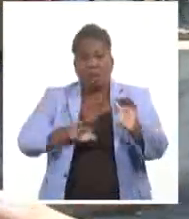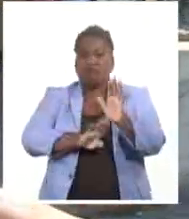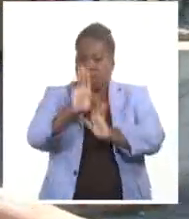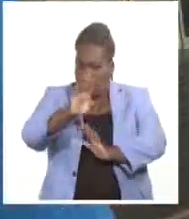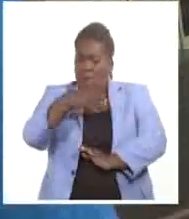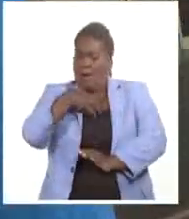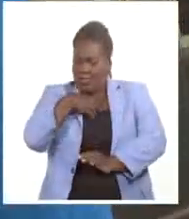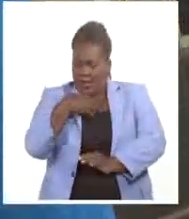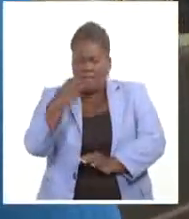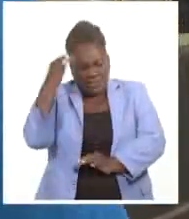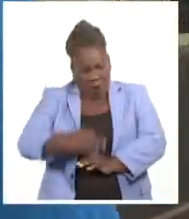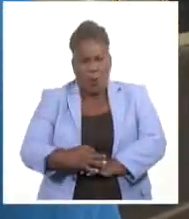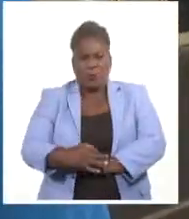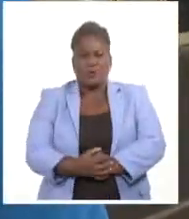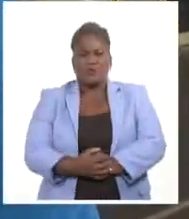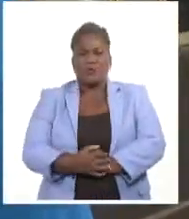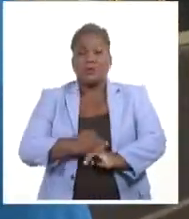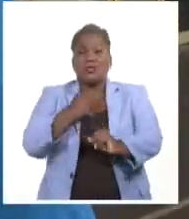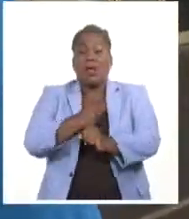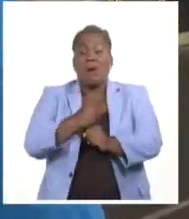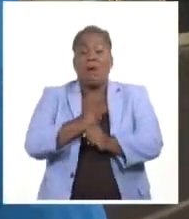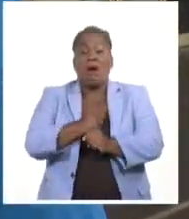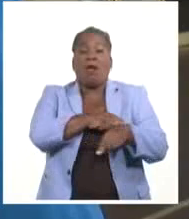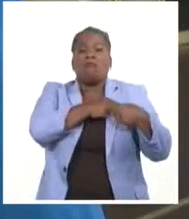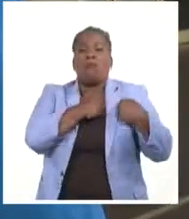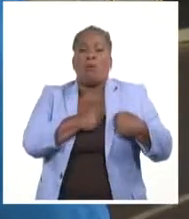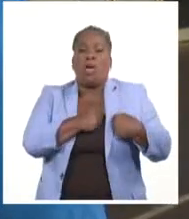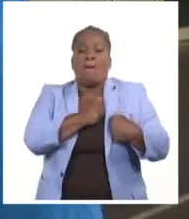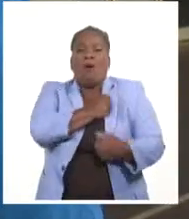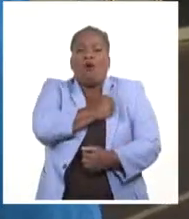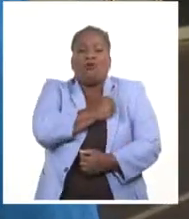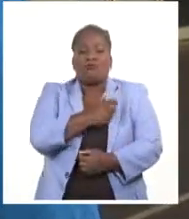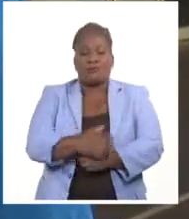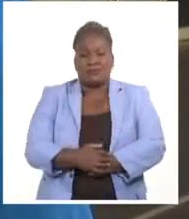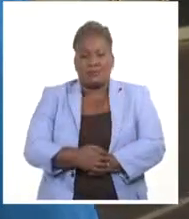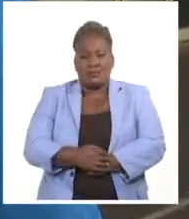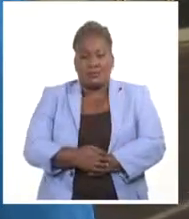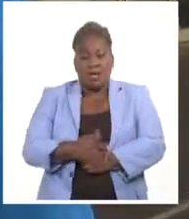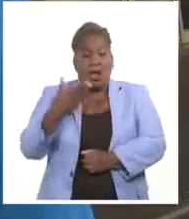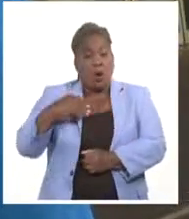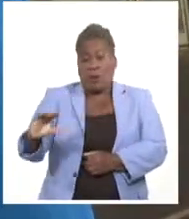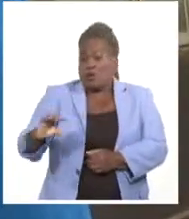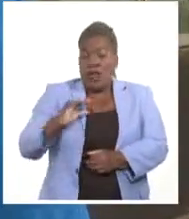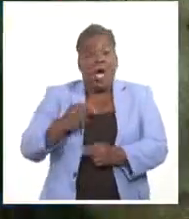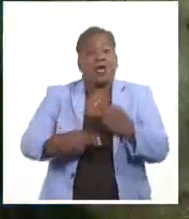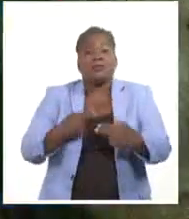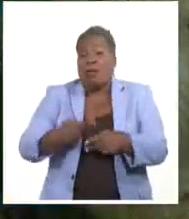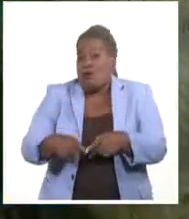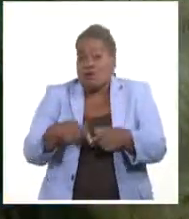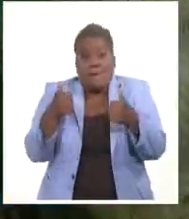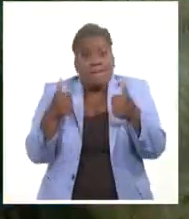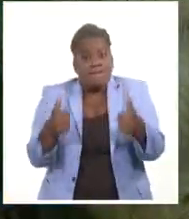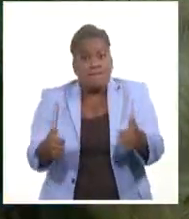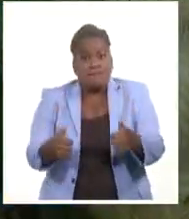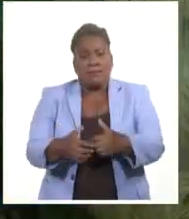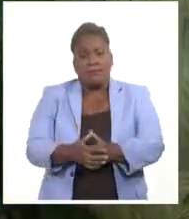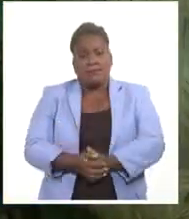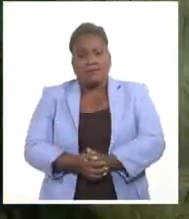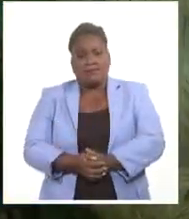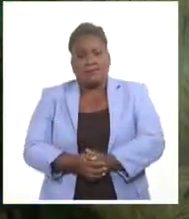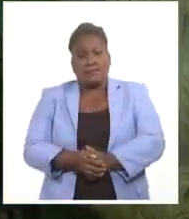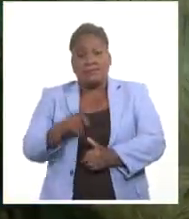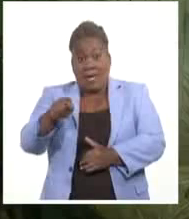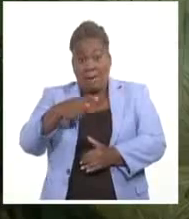avance. Trabajar por amor, más que por un salario, por amor, hacer las cosas bien. Y con respecto a ese